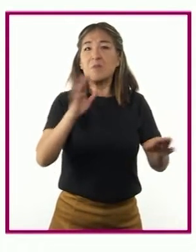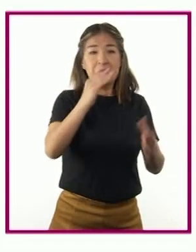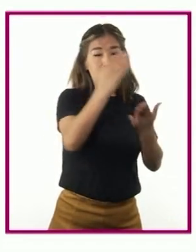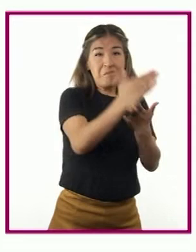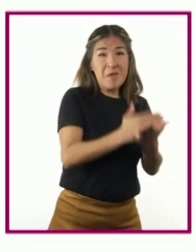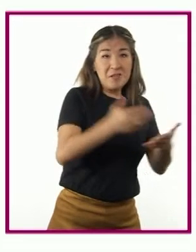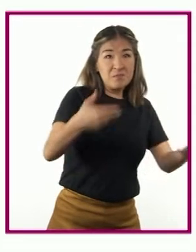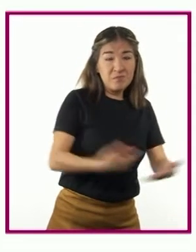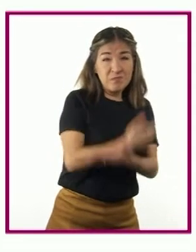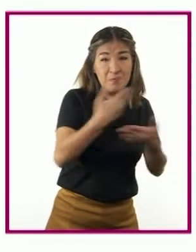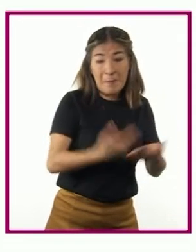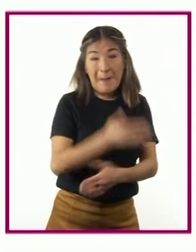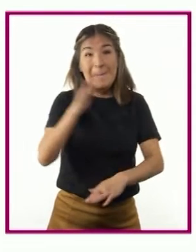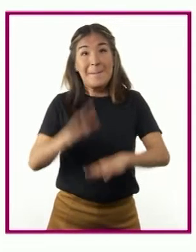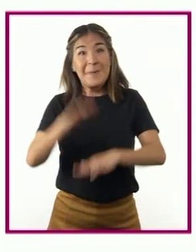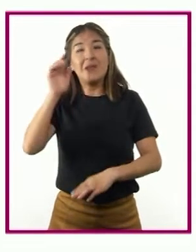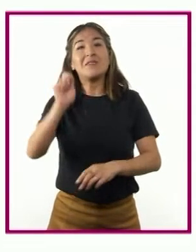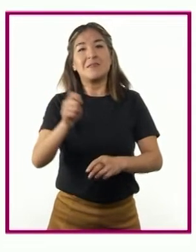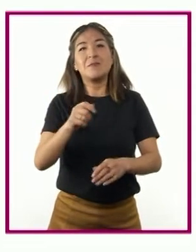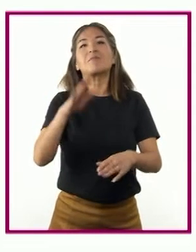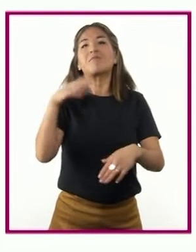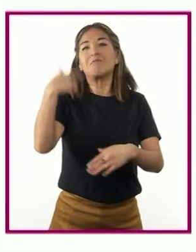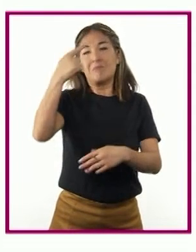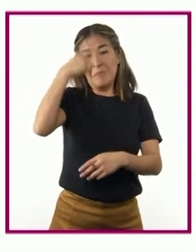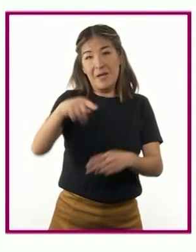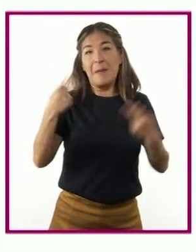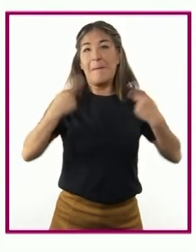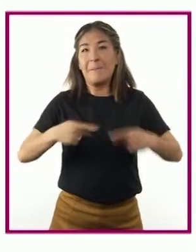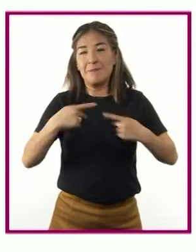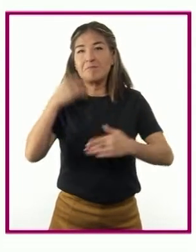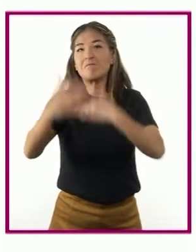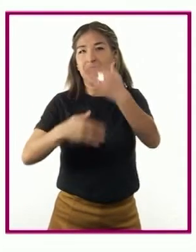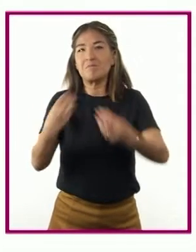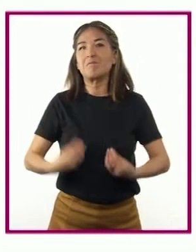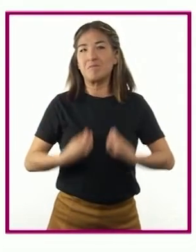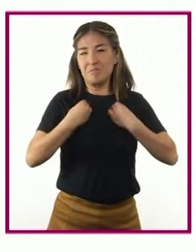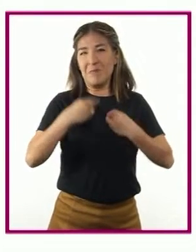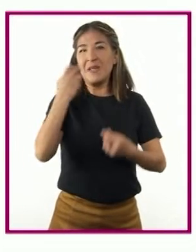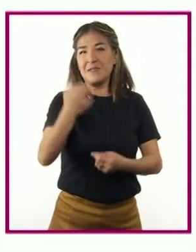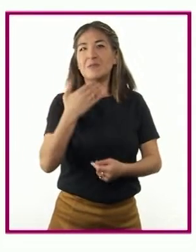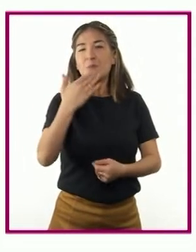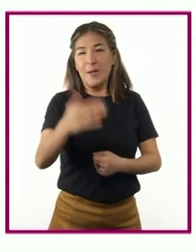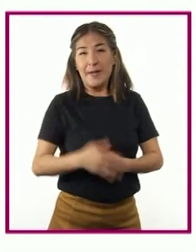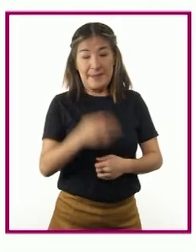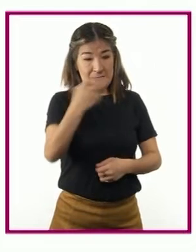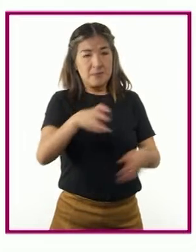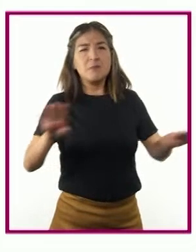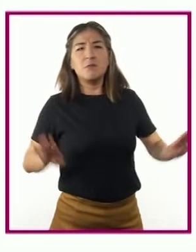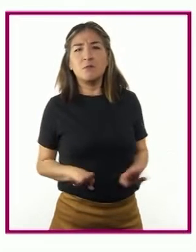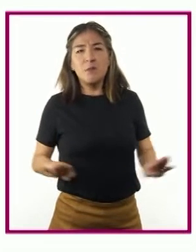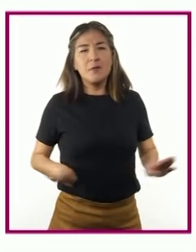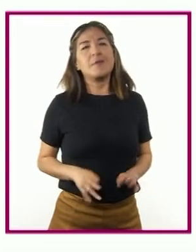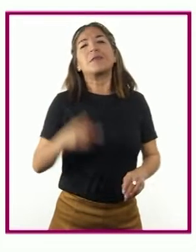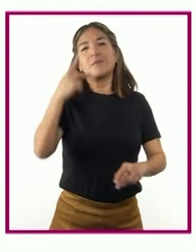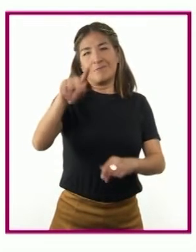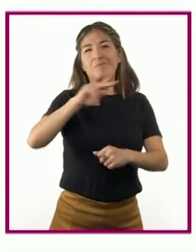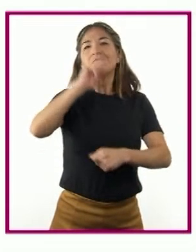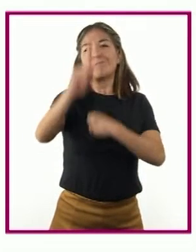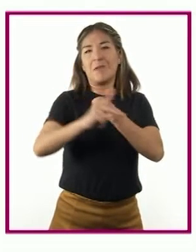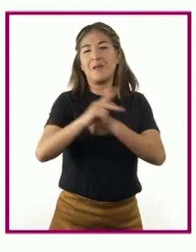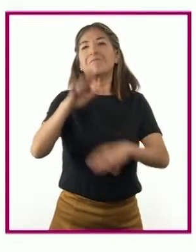nacimientos y un aumento en la esperanza de vida de las personas. Estas características son propias de los